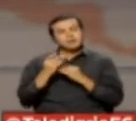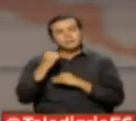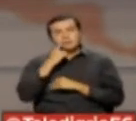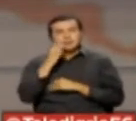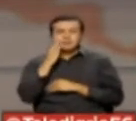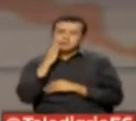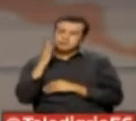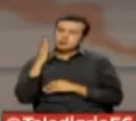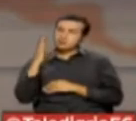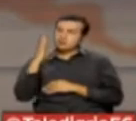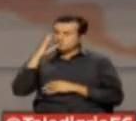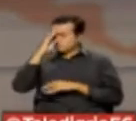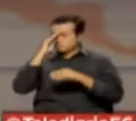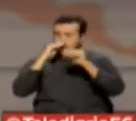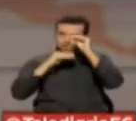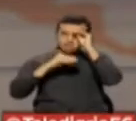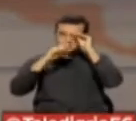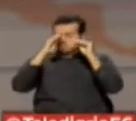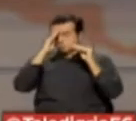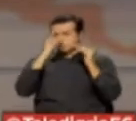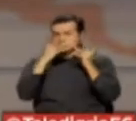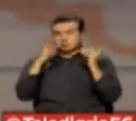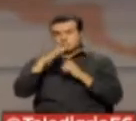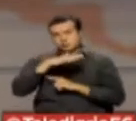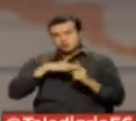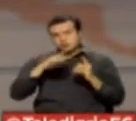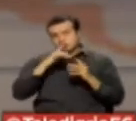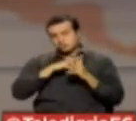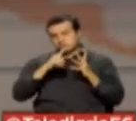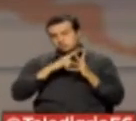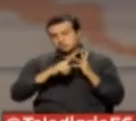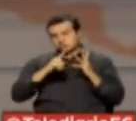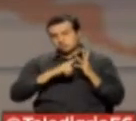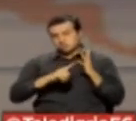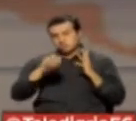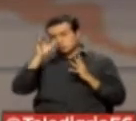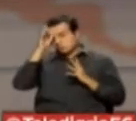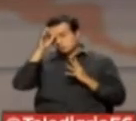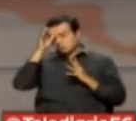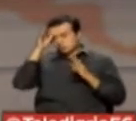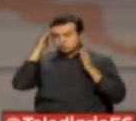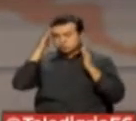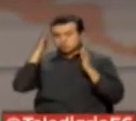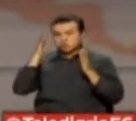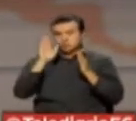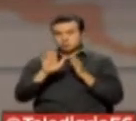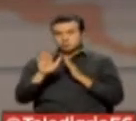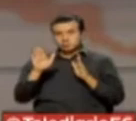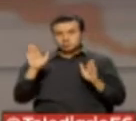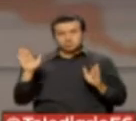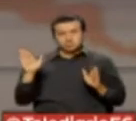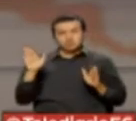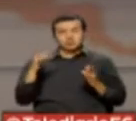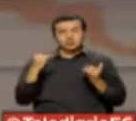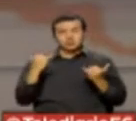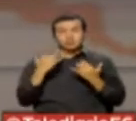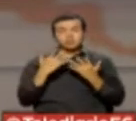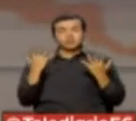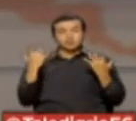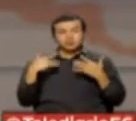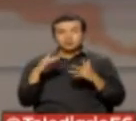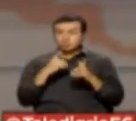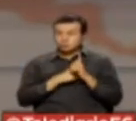educación familiar y en contextos de diversidad cultural el enfoque intercultural es ahora que nos